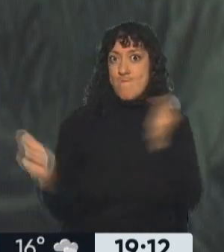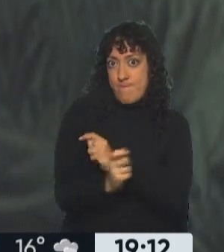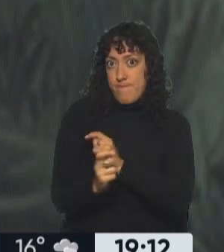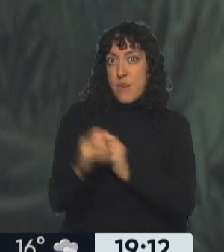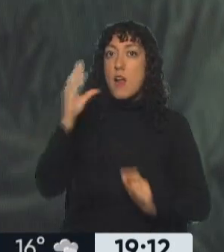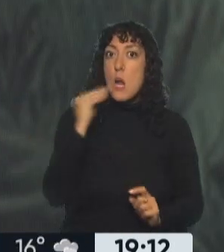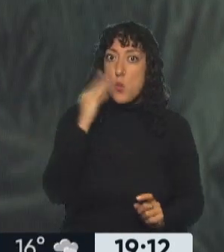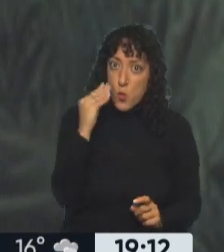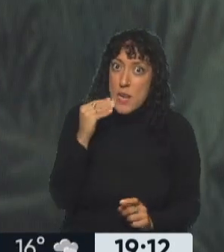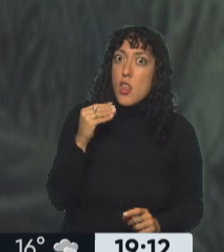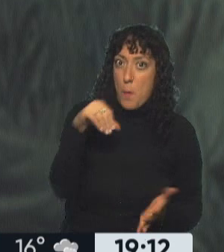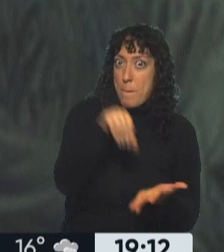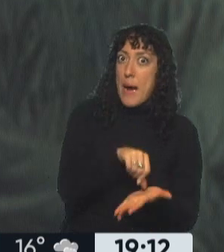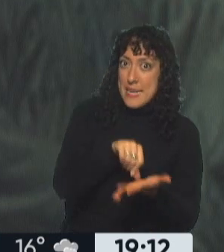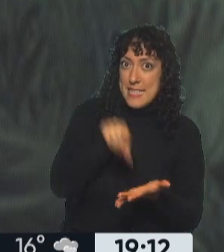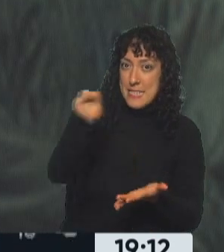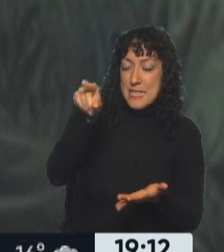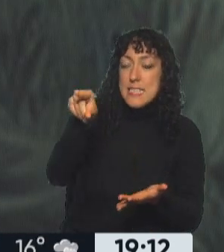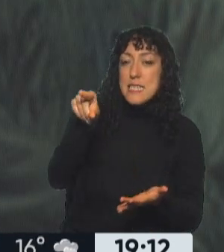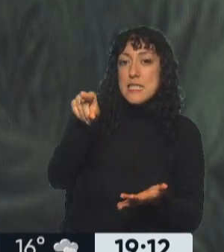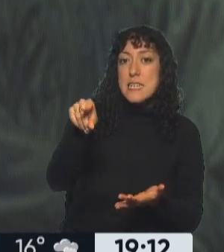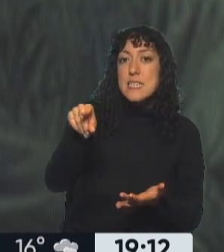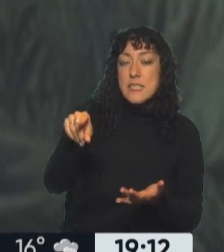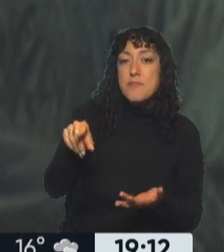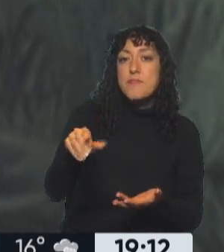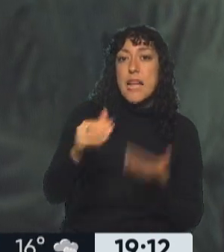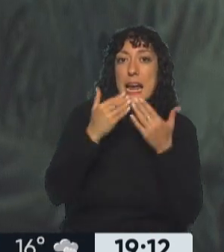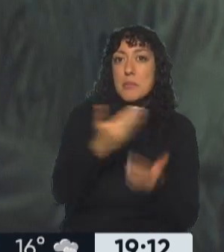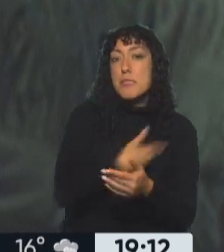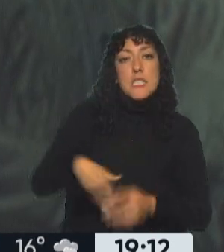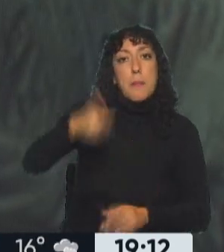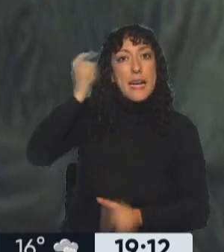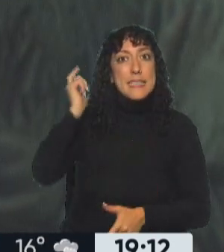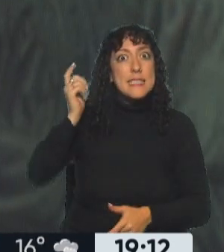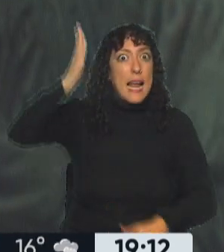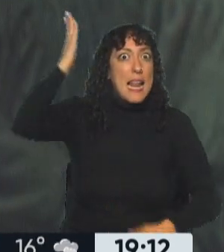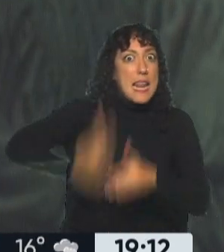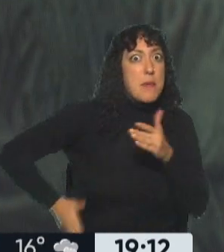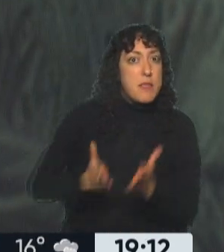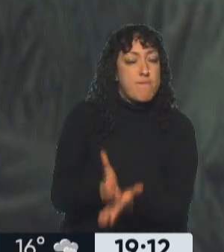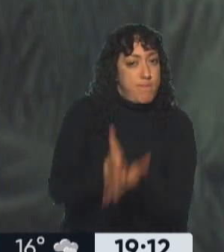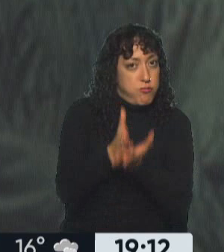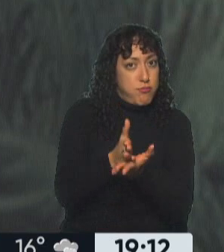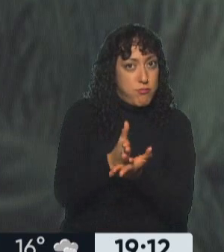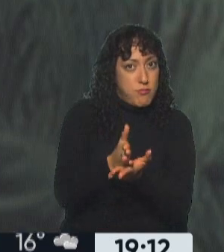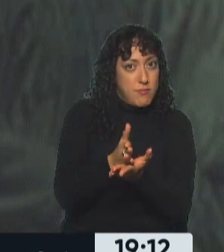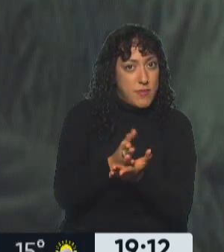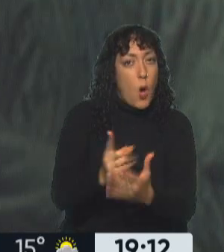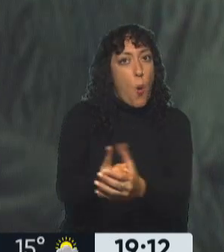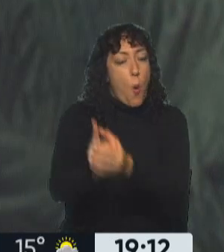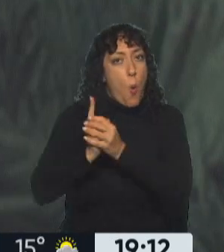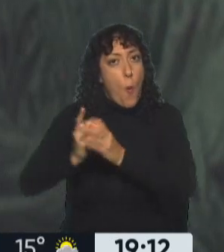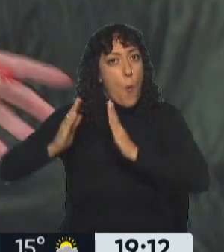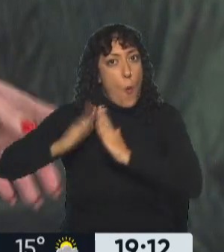Reino Unido fue uno de los países, o de los reinos que las restricciones fueron más estrictas, ¿no? Cuarentenas